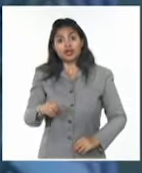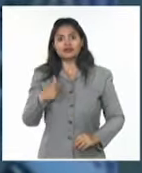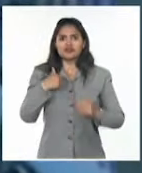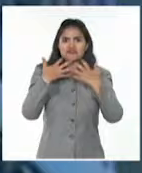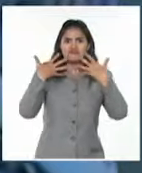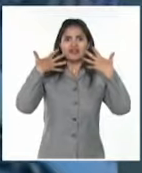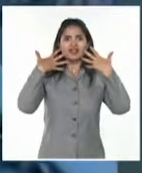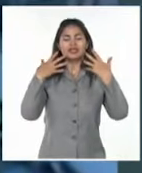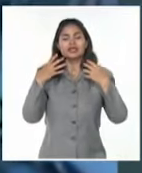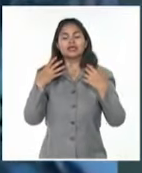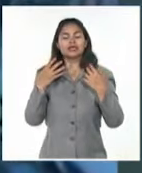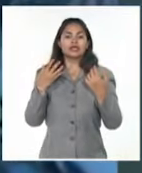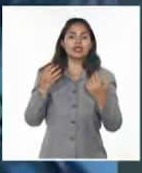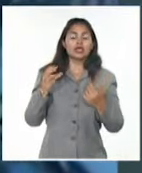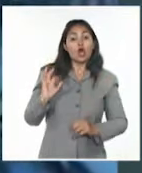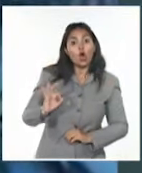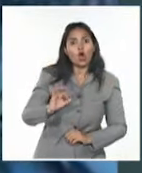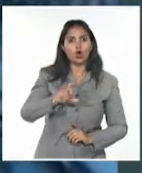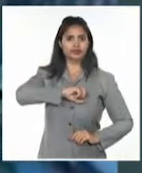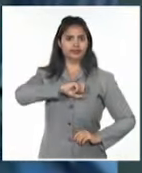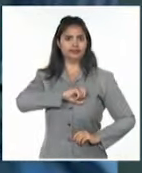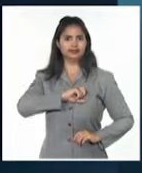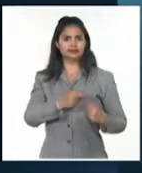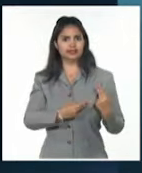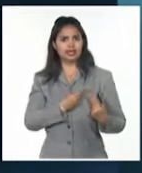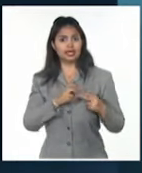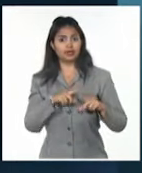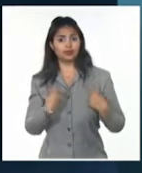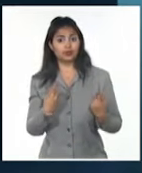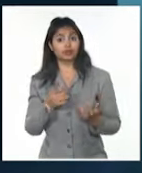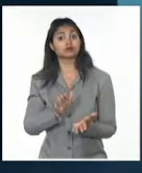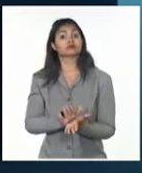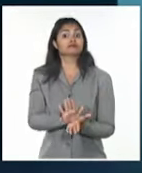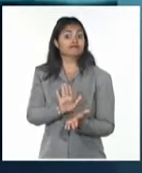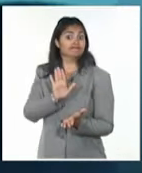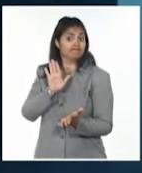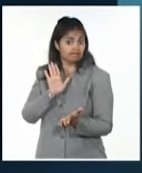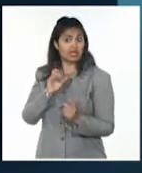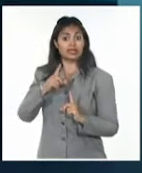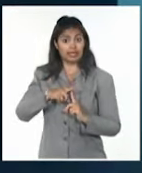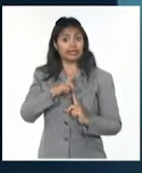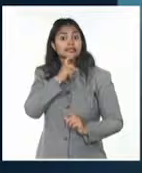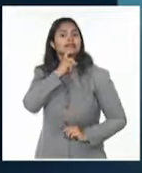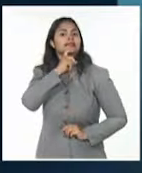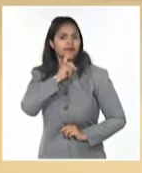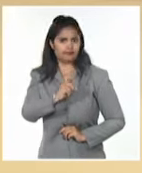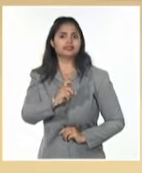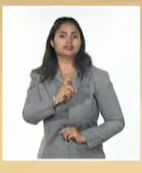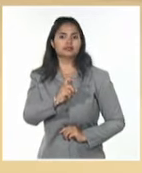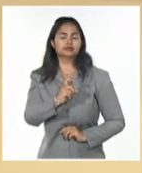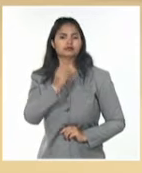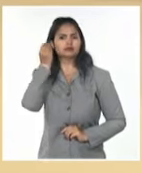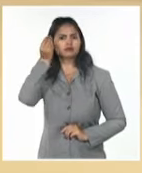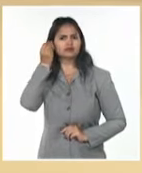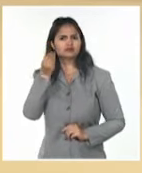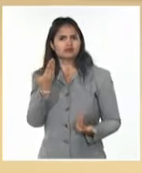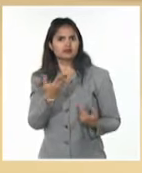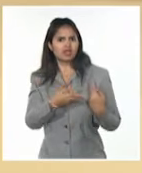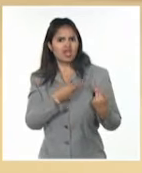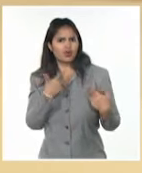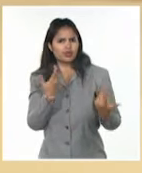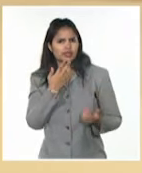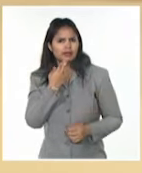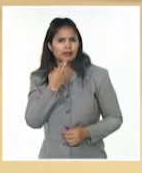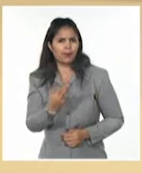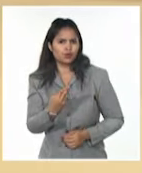si asustado porque hoye la la tarea que me ofrecían era muy difícil no para mí para